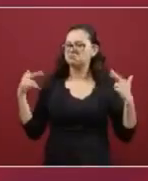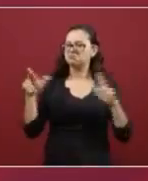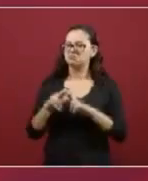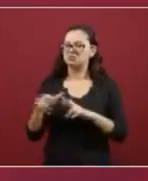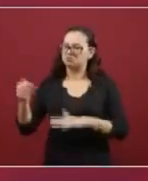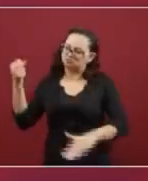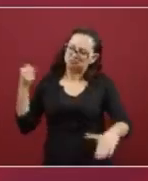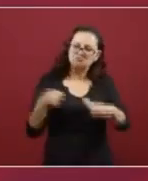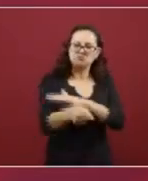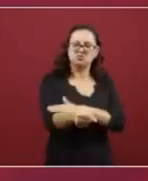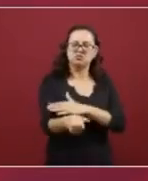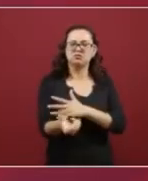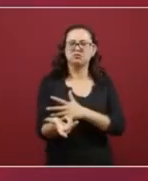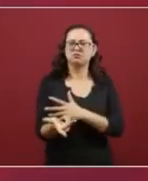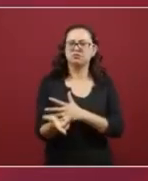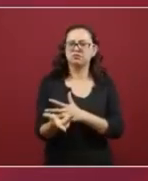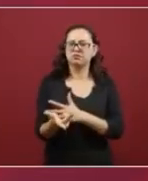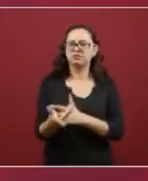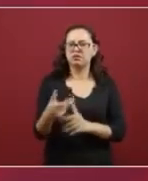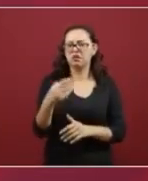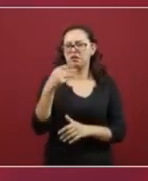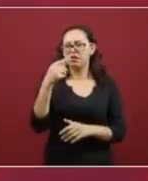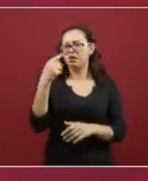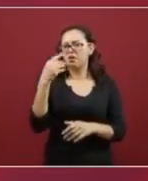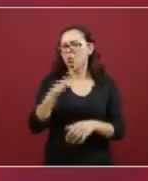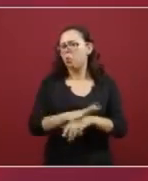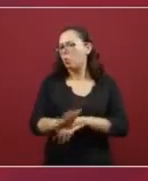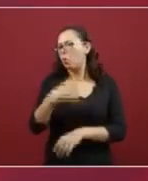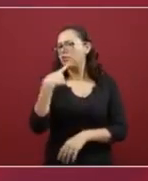acusado de lavado de dinero.